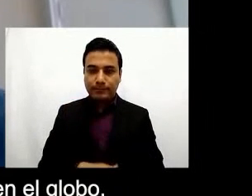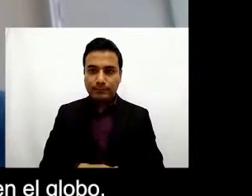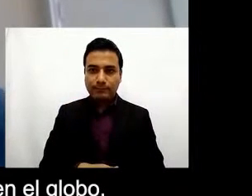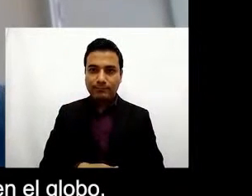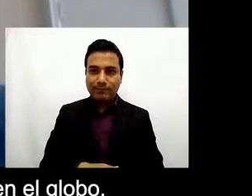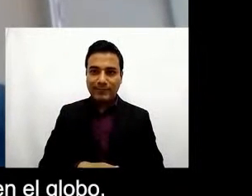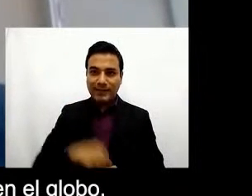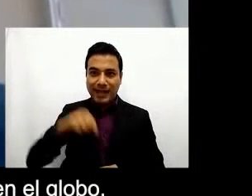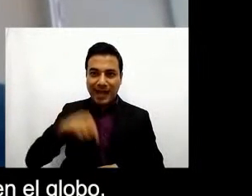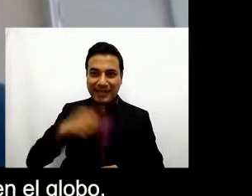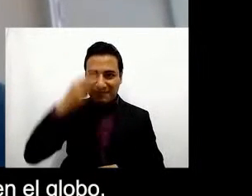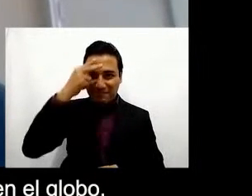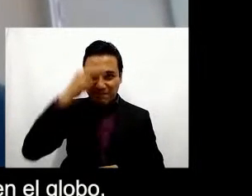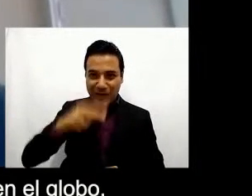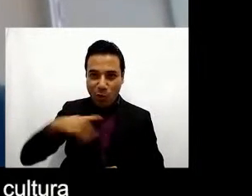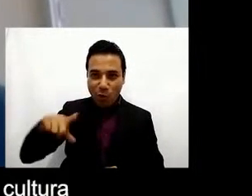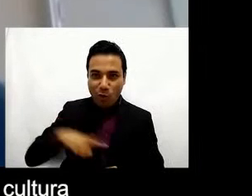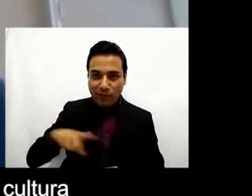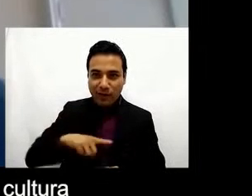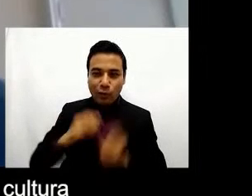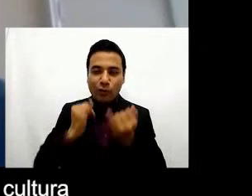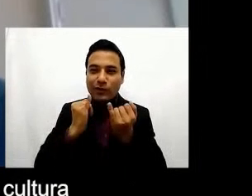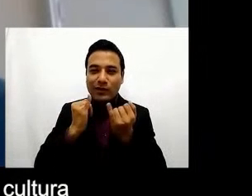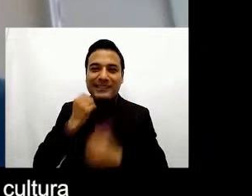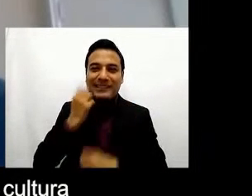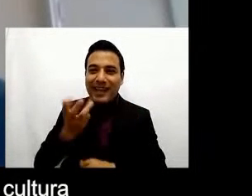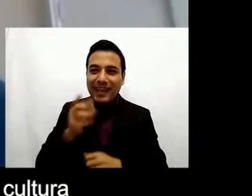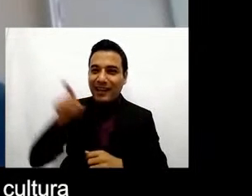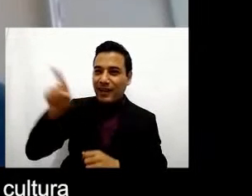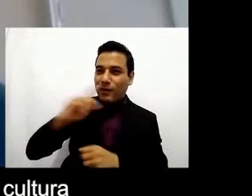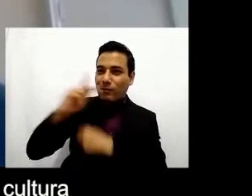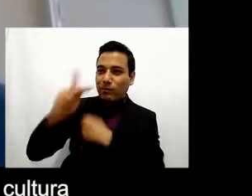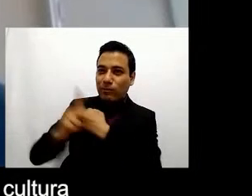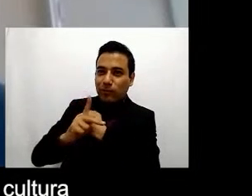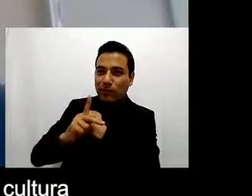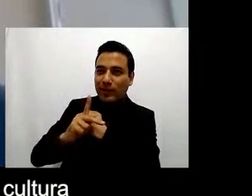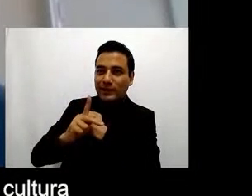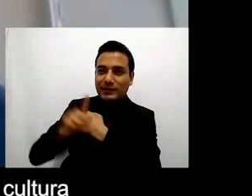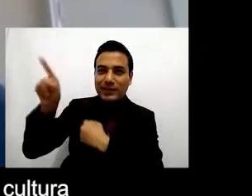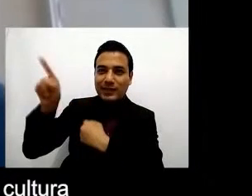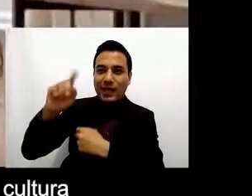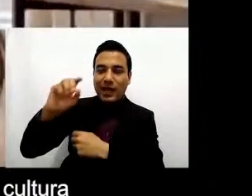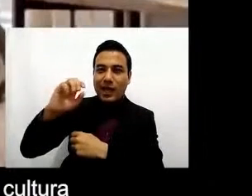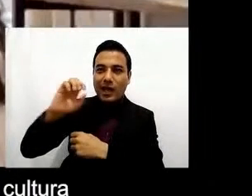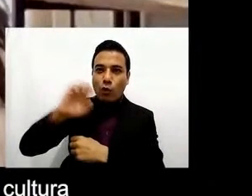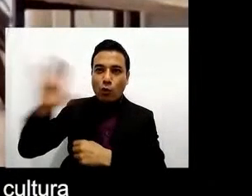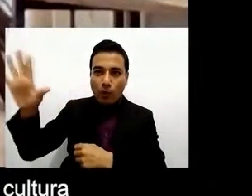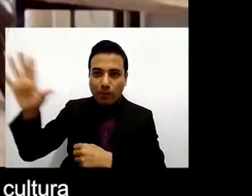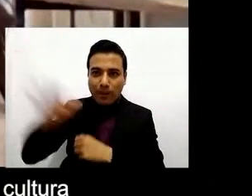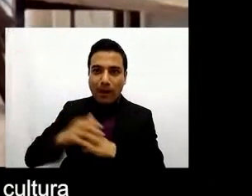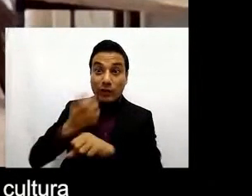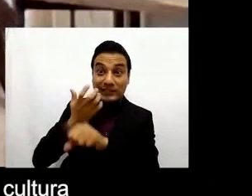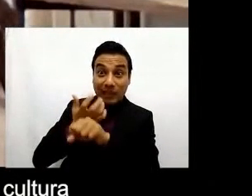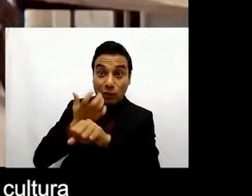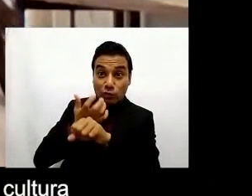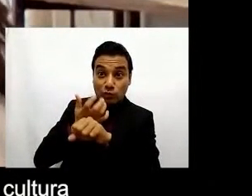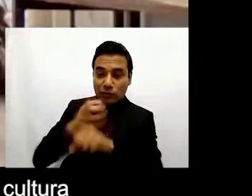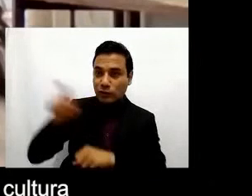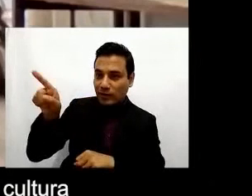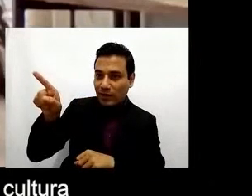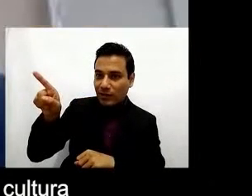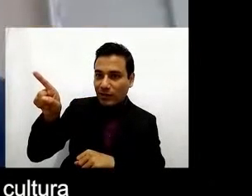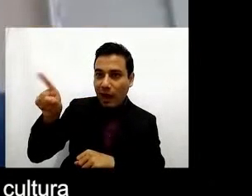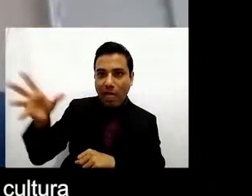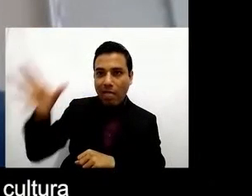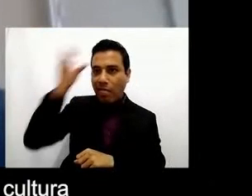imitar lo que hacen los gobiernos europeos o el gobierno estadounidense en el fomento